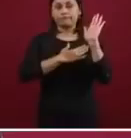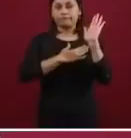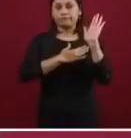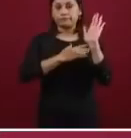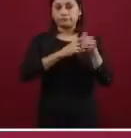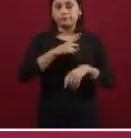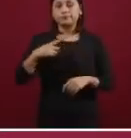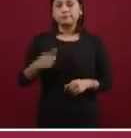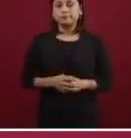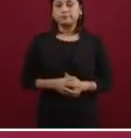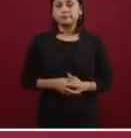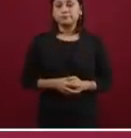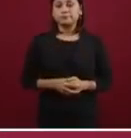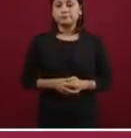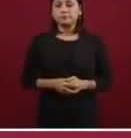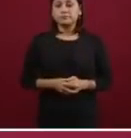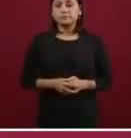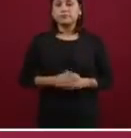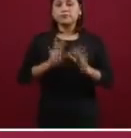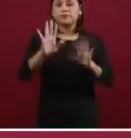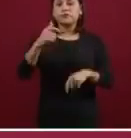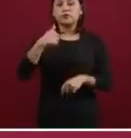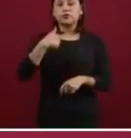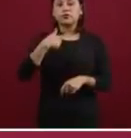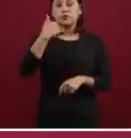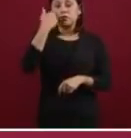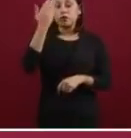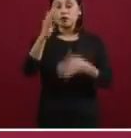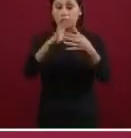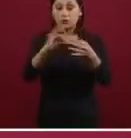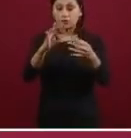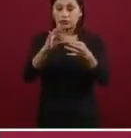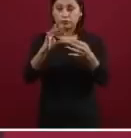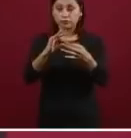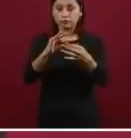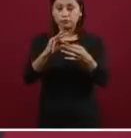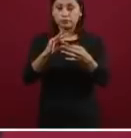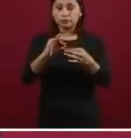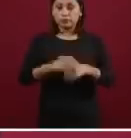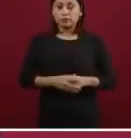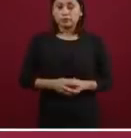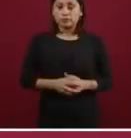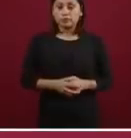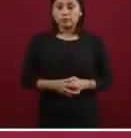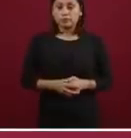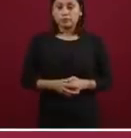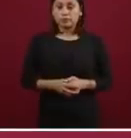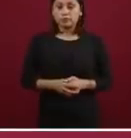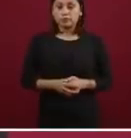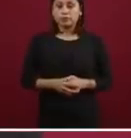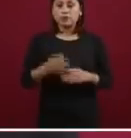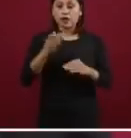quiero dejar de manifiesto que hay una actitud muy